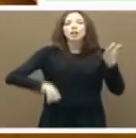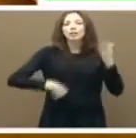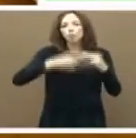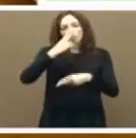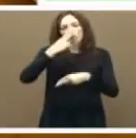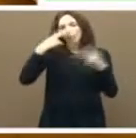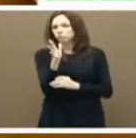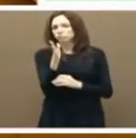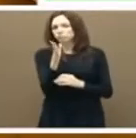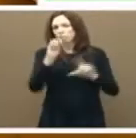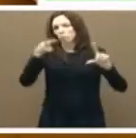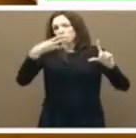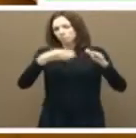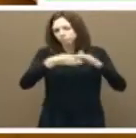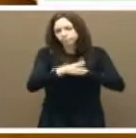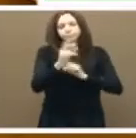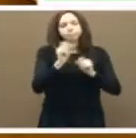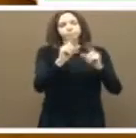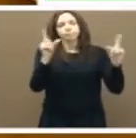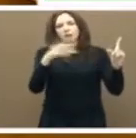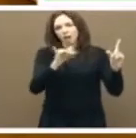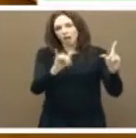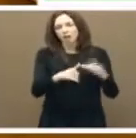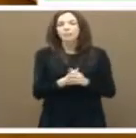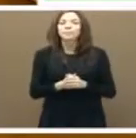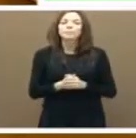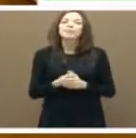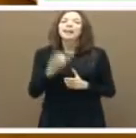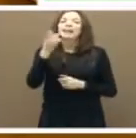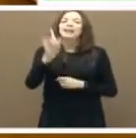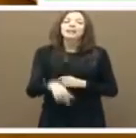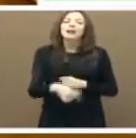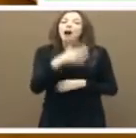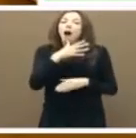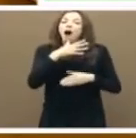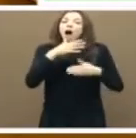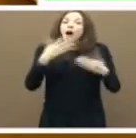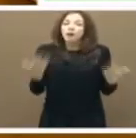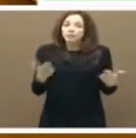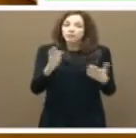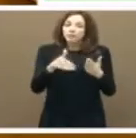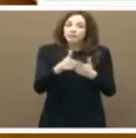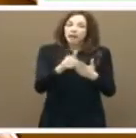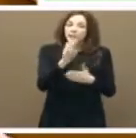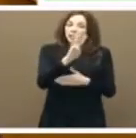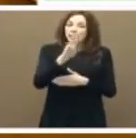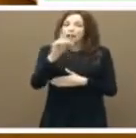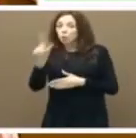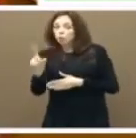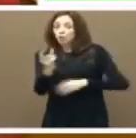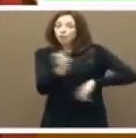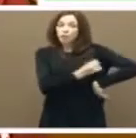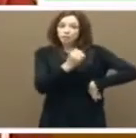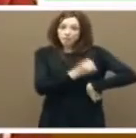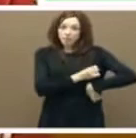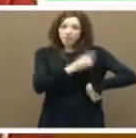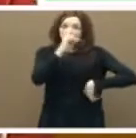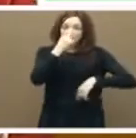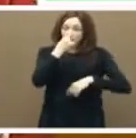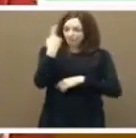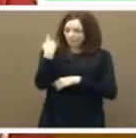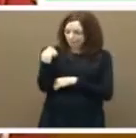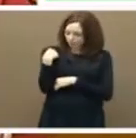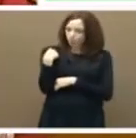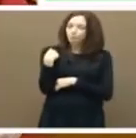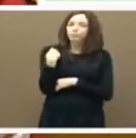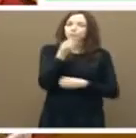públicos en la región. Se ha publicado el listado de encomiendas de gestión vigente a fecha 31 del 12 del 2015. Se ha publicado el listado